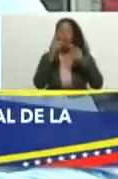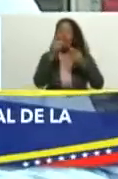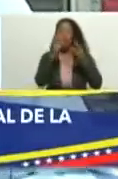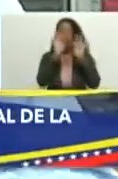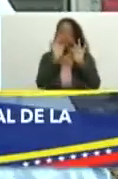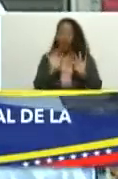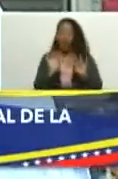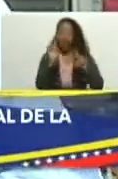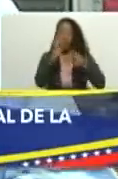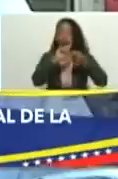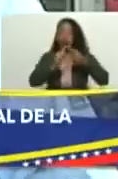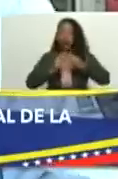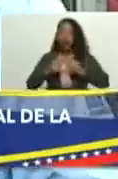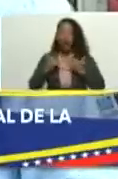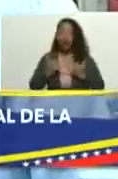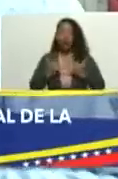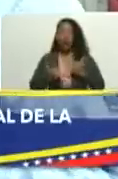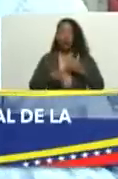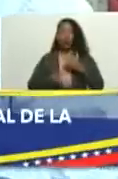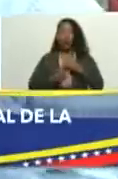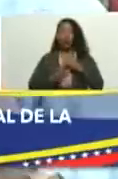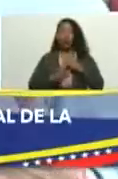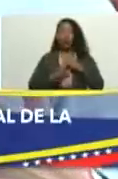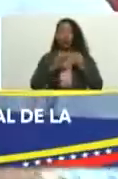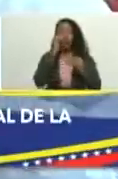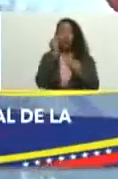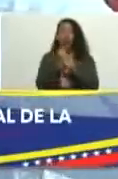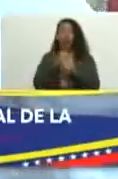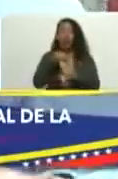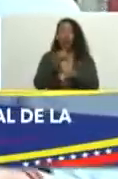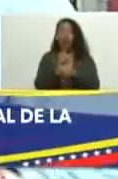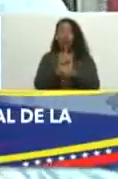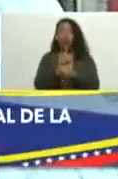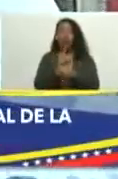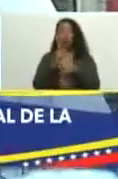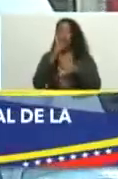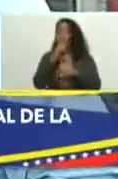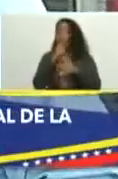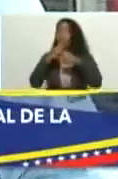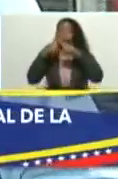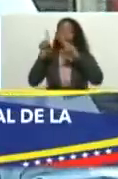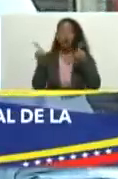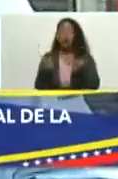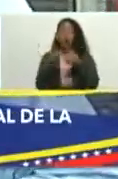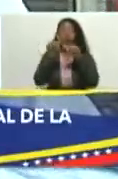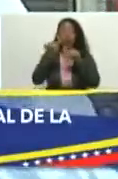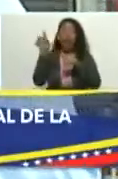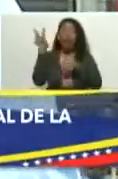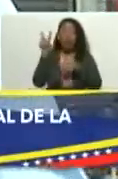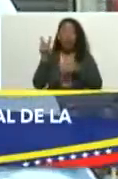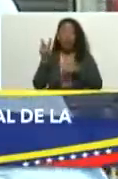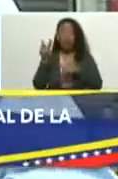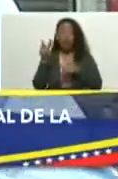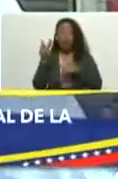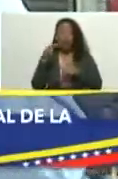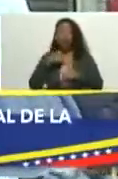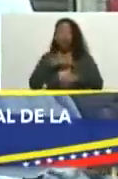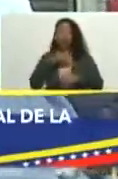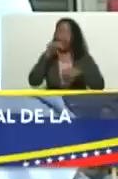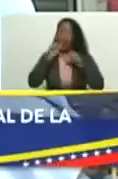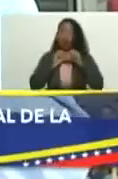la actualidad esta planta operativa como única en su tipo. No hay otra en Venezuela que haga esto y que, bueno, hoy gracias a